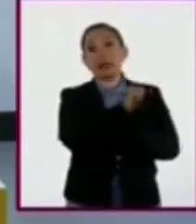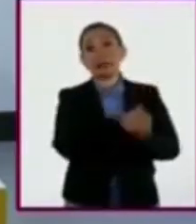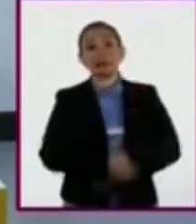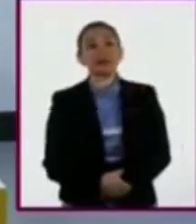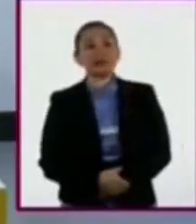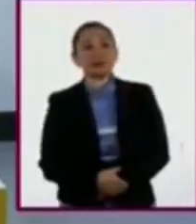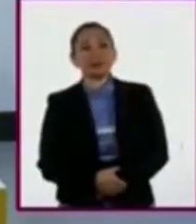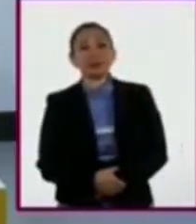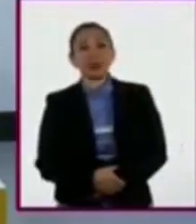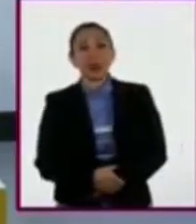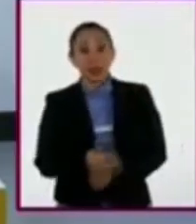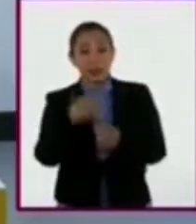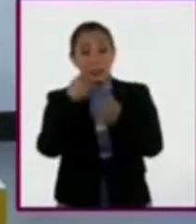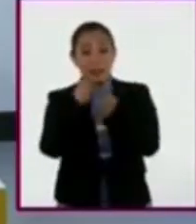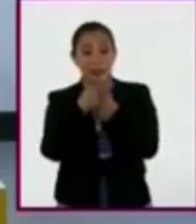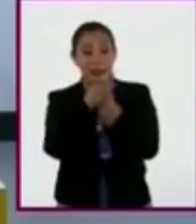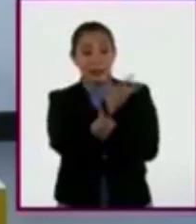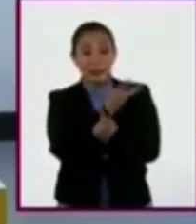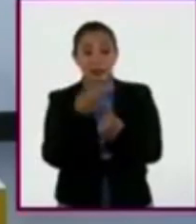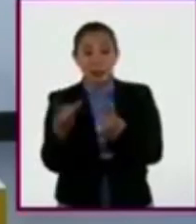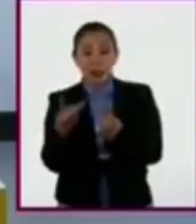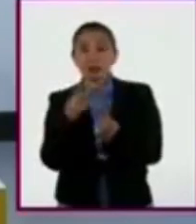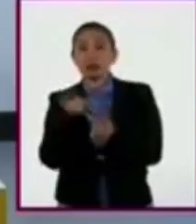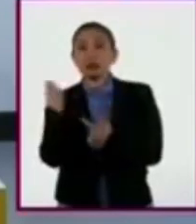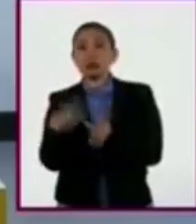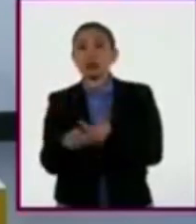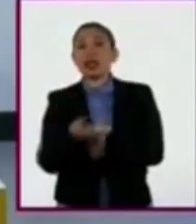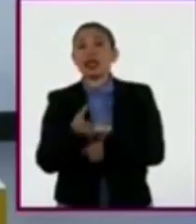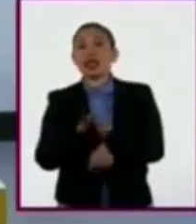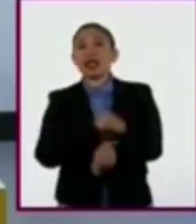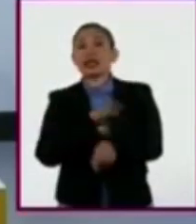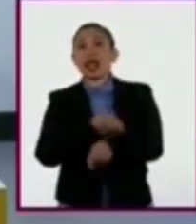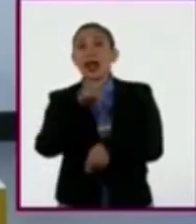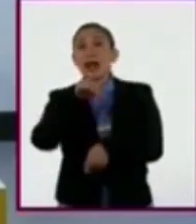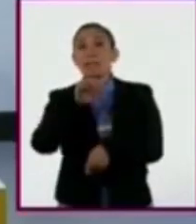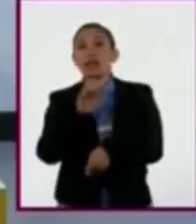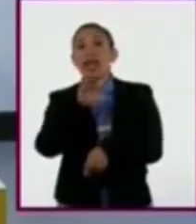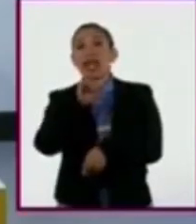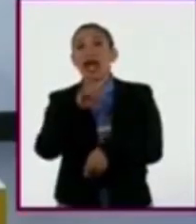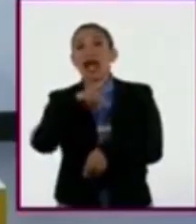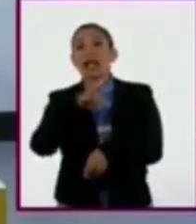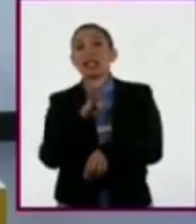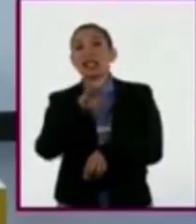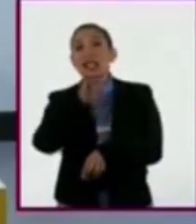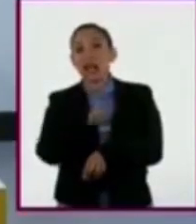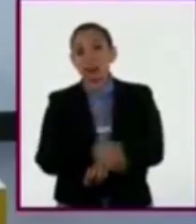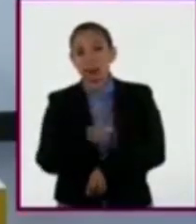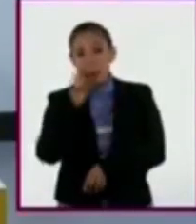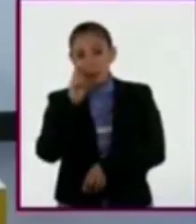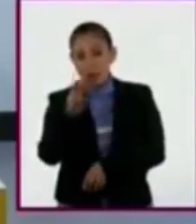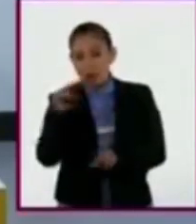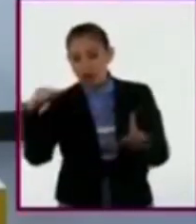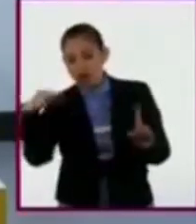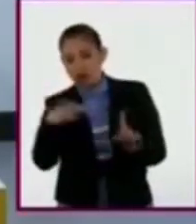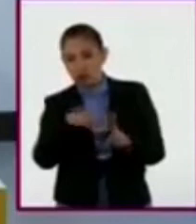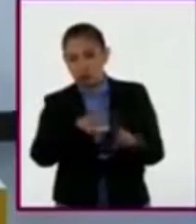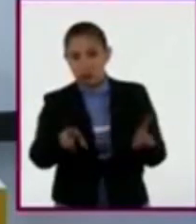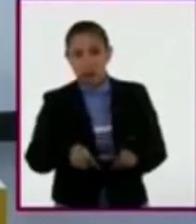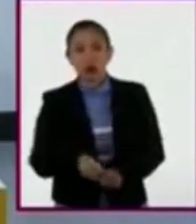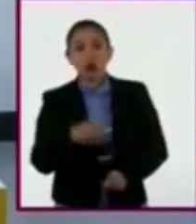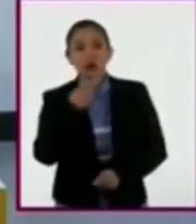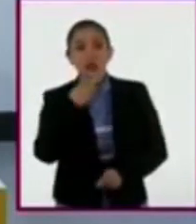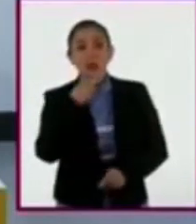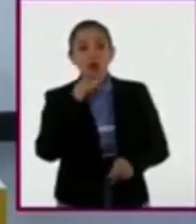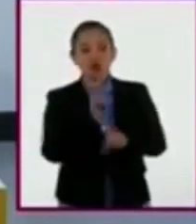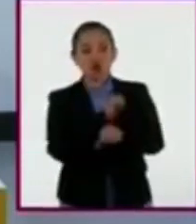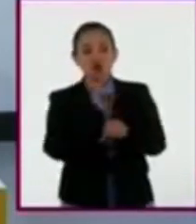por lo que a la suma de estas le denominamos energía mecánica. Pero vamos a verlo desde otro enfoque. Usaremos